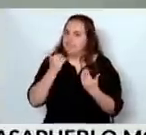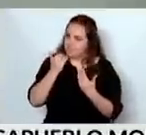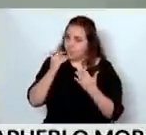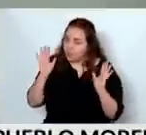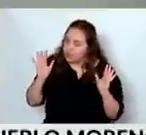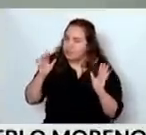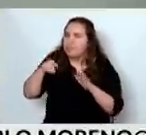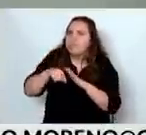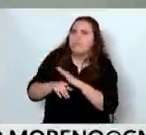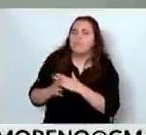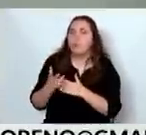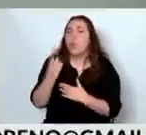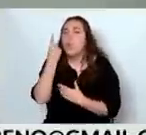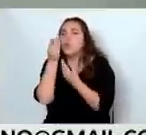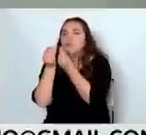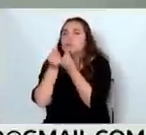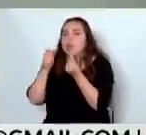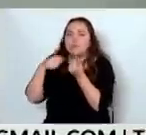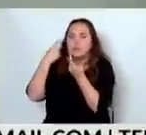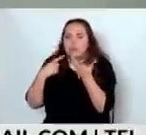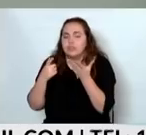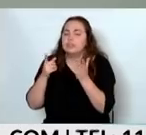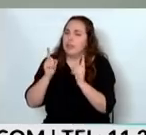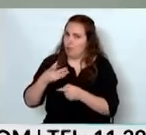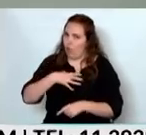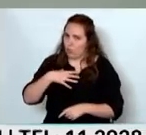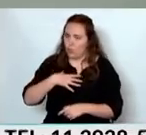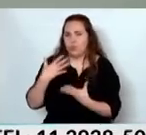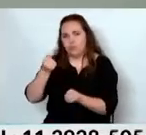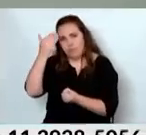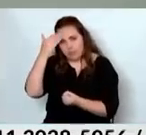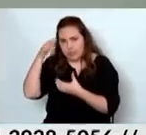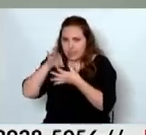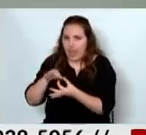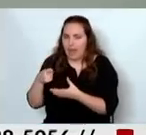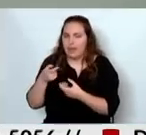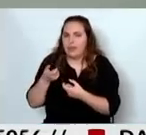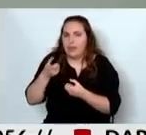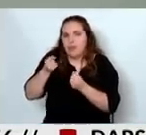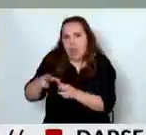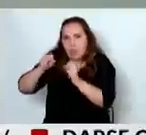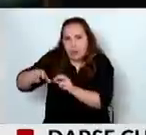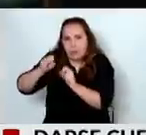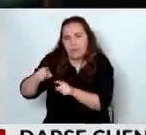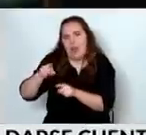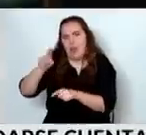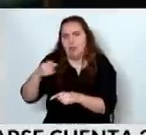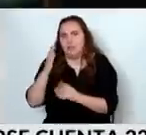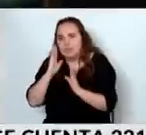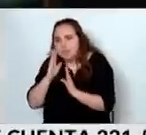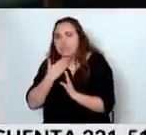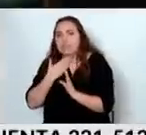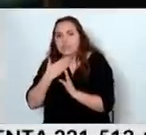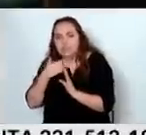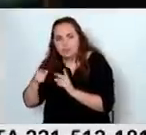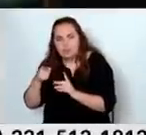No sé si es una sustancia. También había una conducta o de su salud mental que potenciaba el consumo, claramente, ¿no?